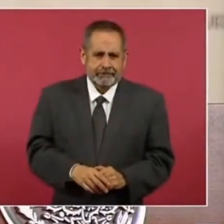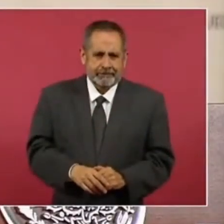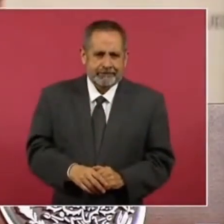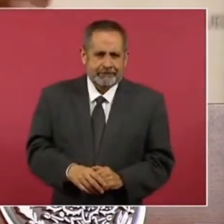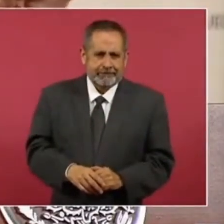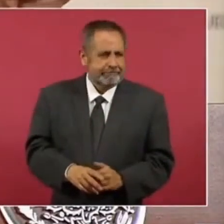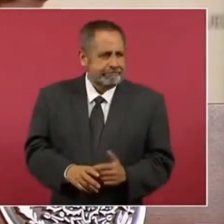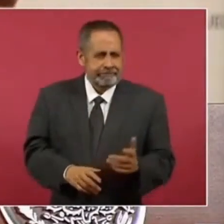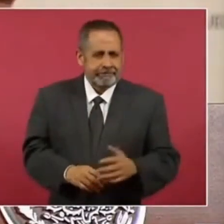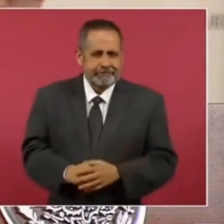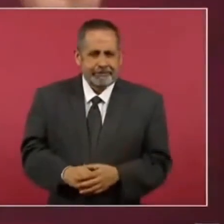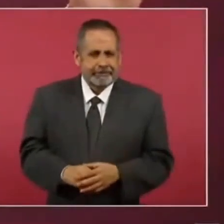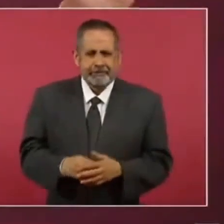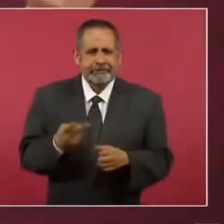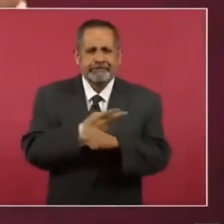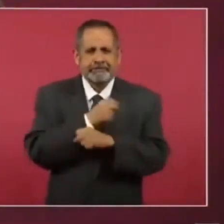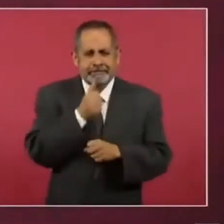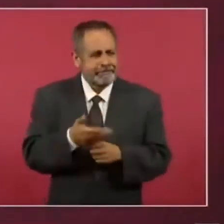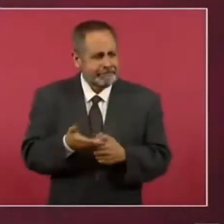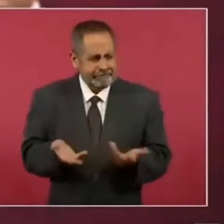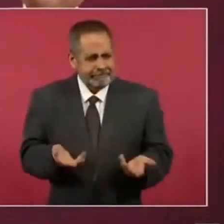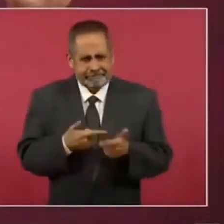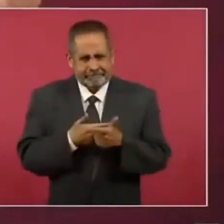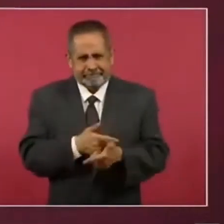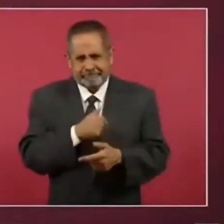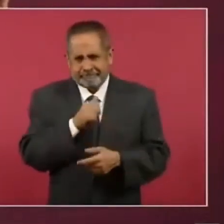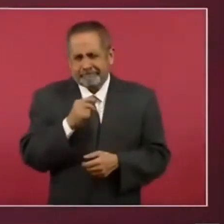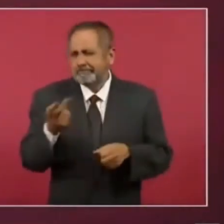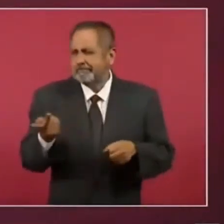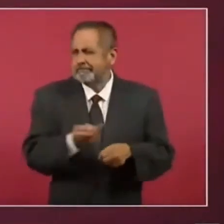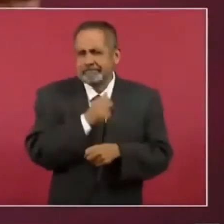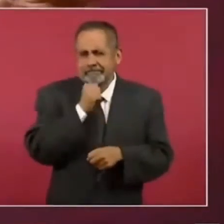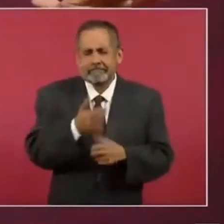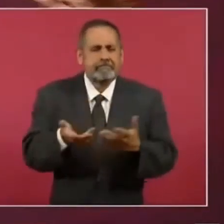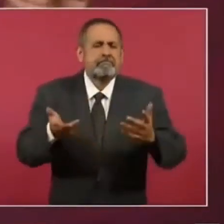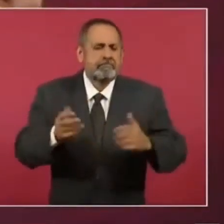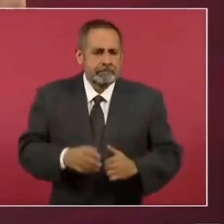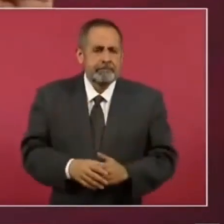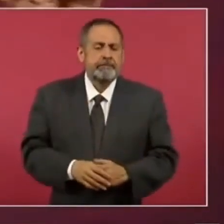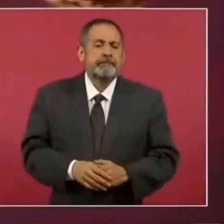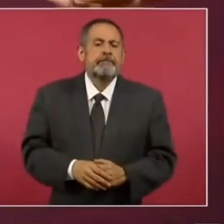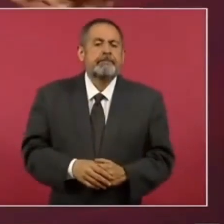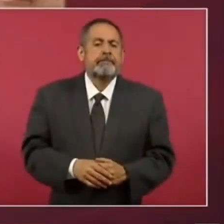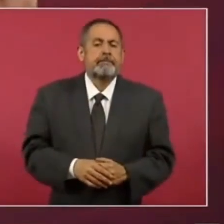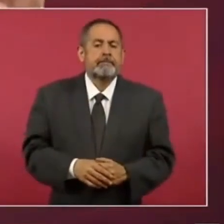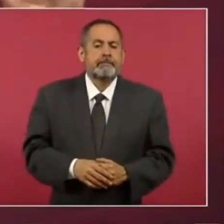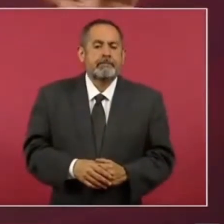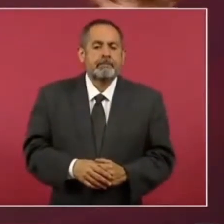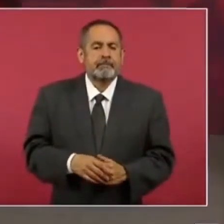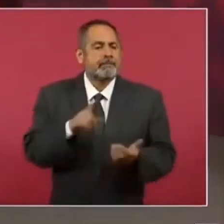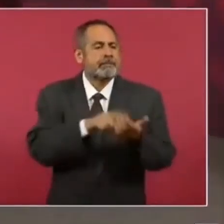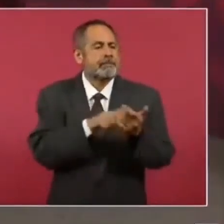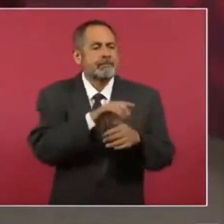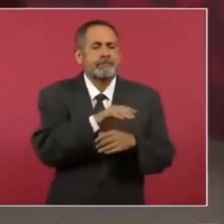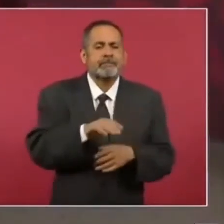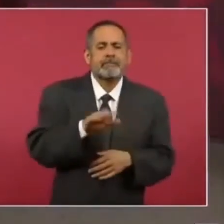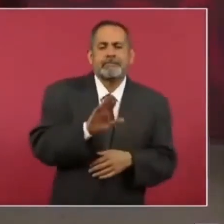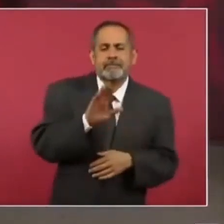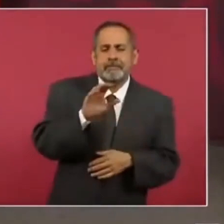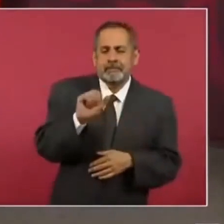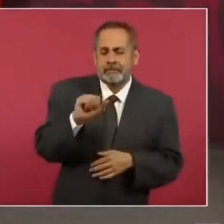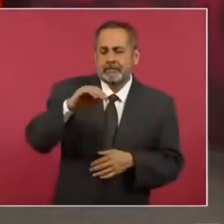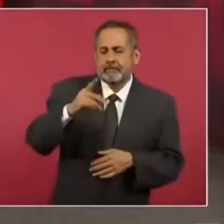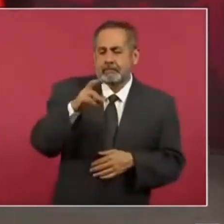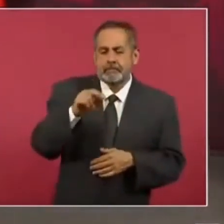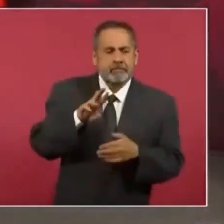O sea, no pasa nada, no pasa absolutamente nada porque es como un amparo.